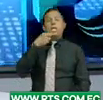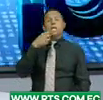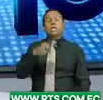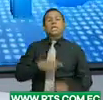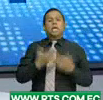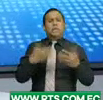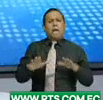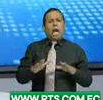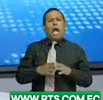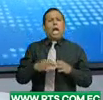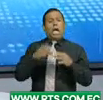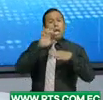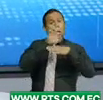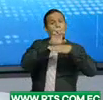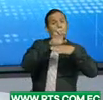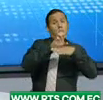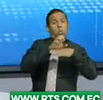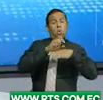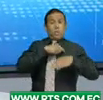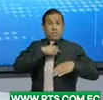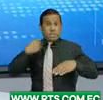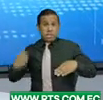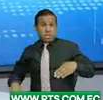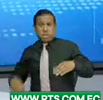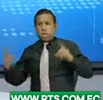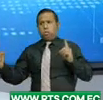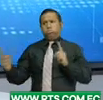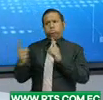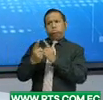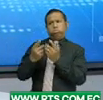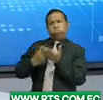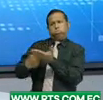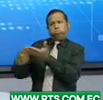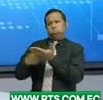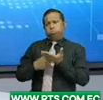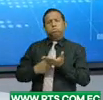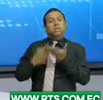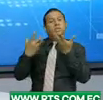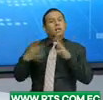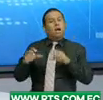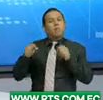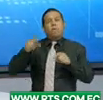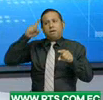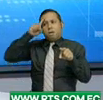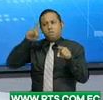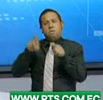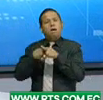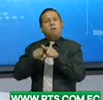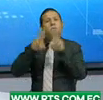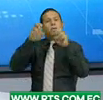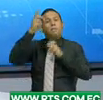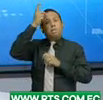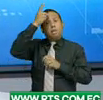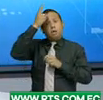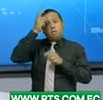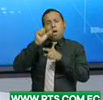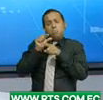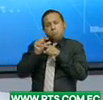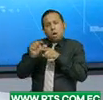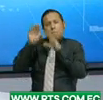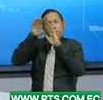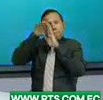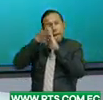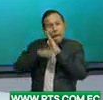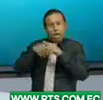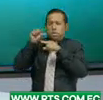de la deuda que tiene Ecuador con China. En ese sentido, indicó que de la fecha actual a julio del próximo año, el país tendrá un